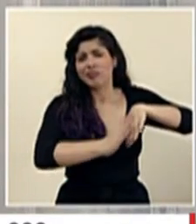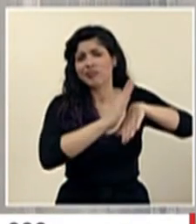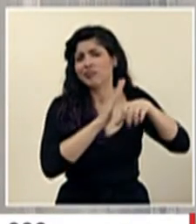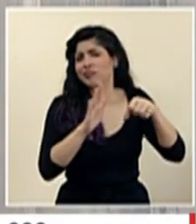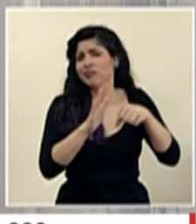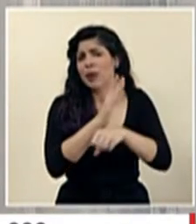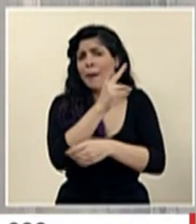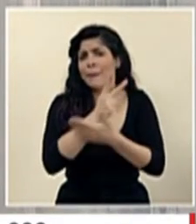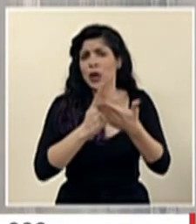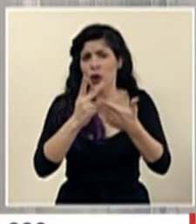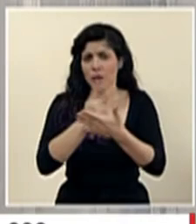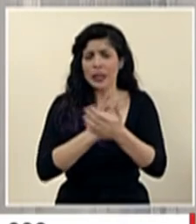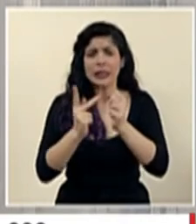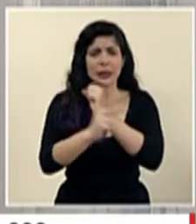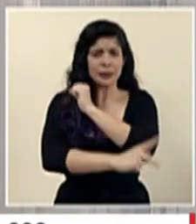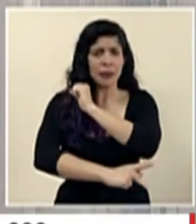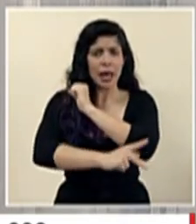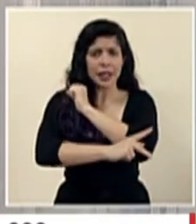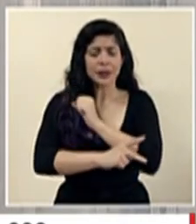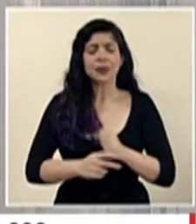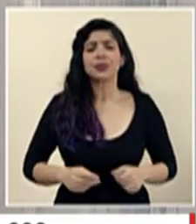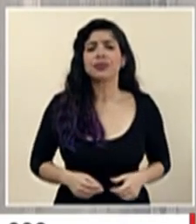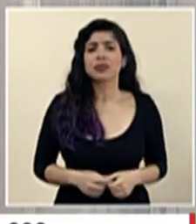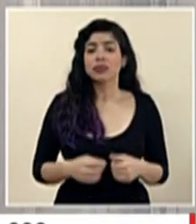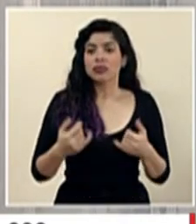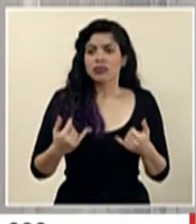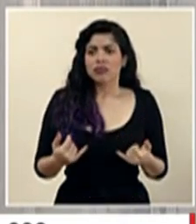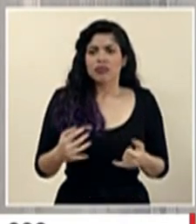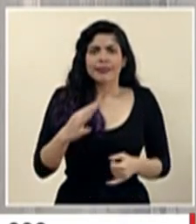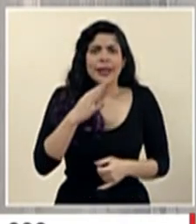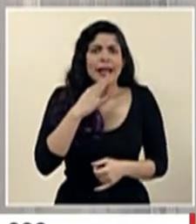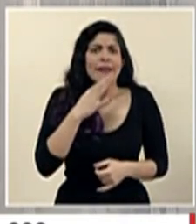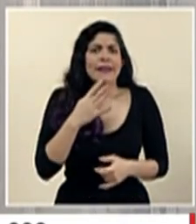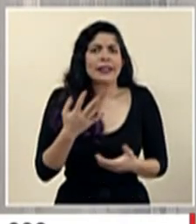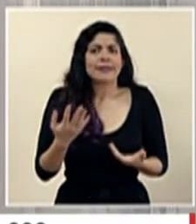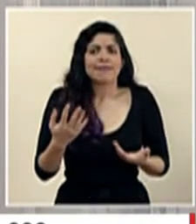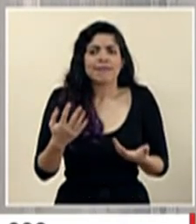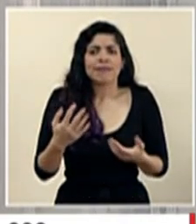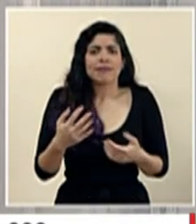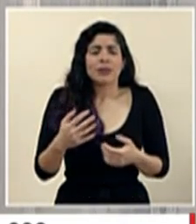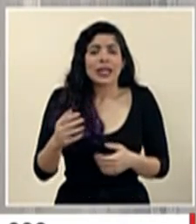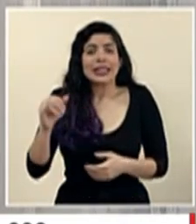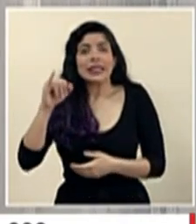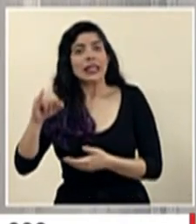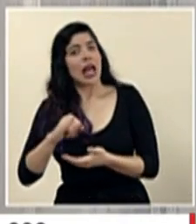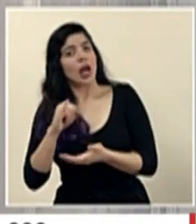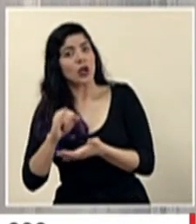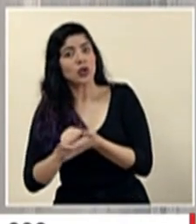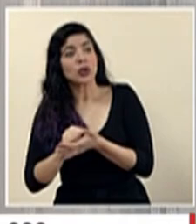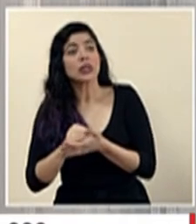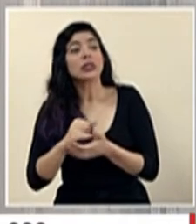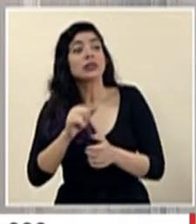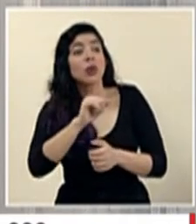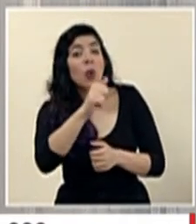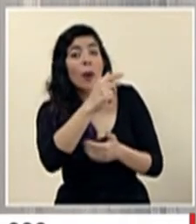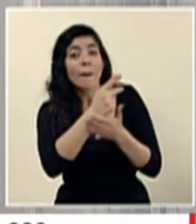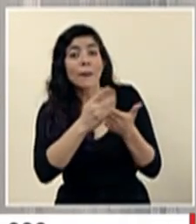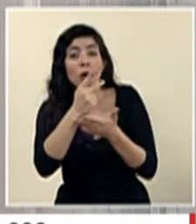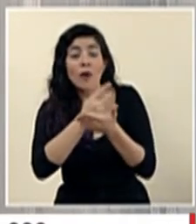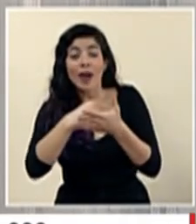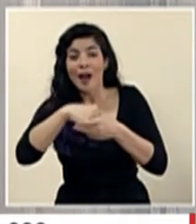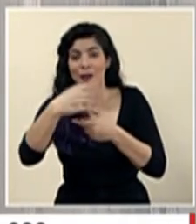provincias de nuestro país. Básicamente estamos hablando de que tanto en San José como en el resto de las provincias fuera del